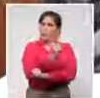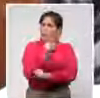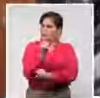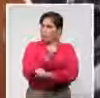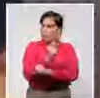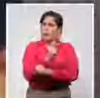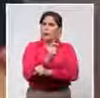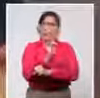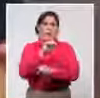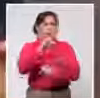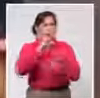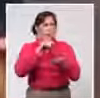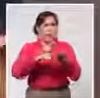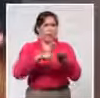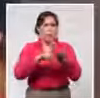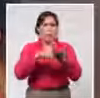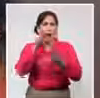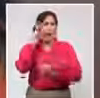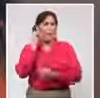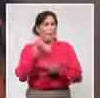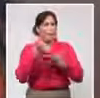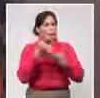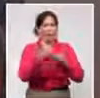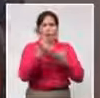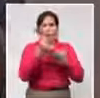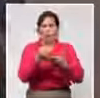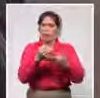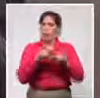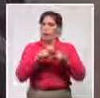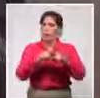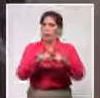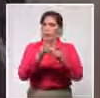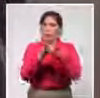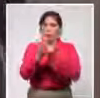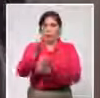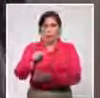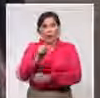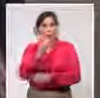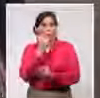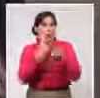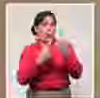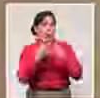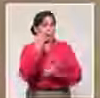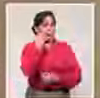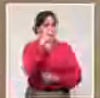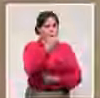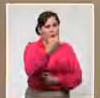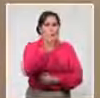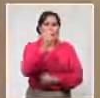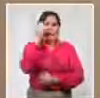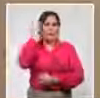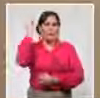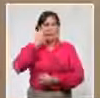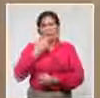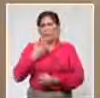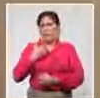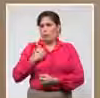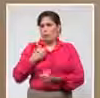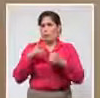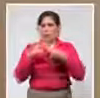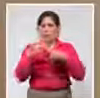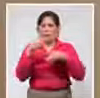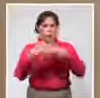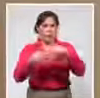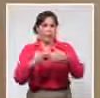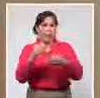que a través de la televisión no han dejado de acompañar a sus estudiantes llevándoles las orientaciones necesarias.